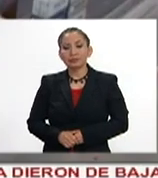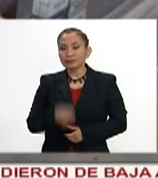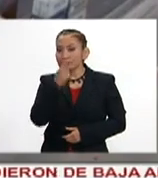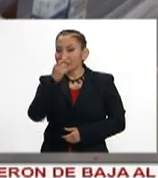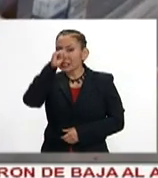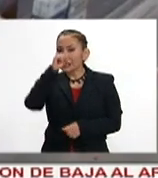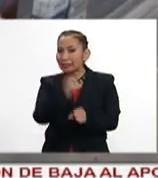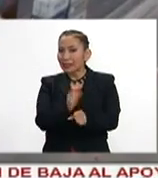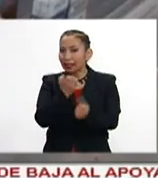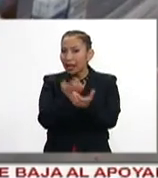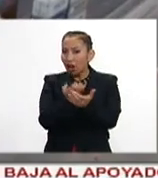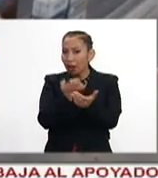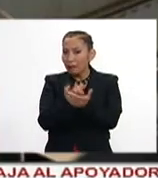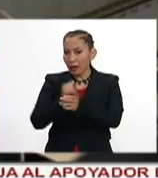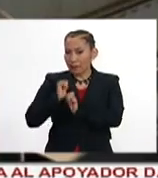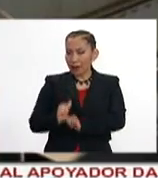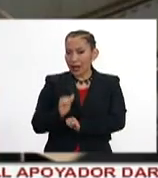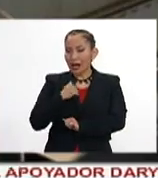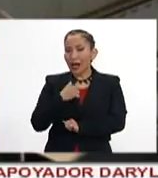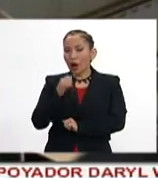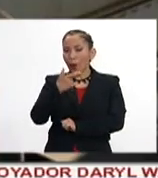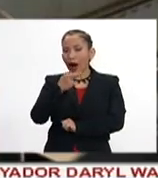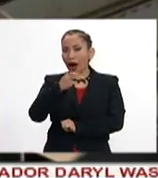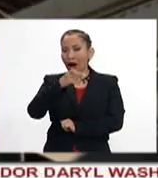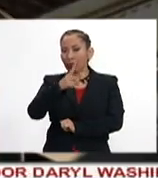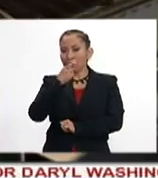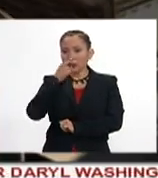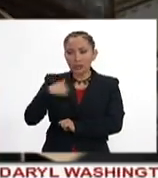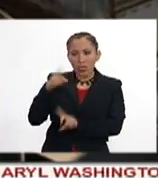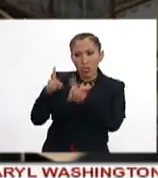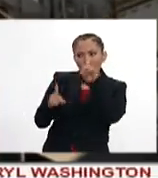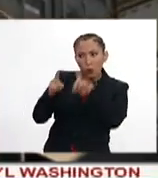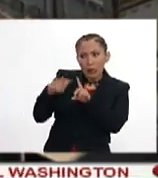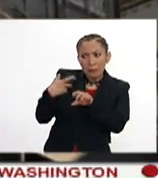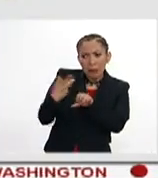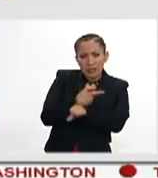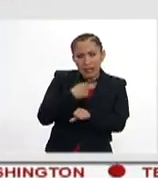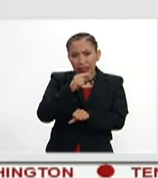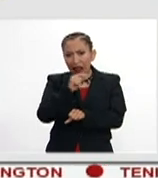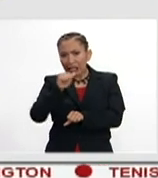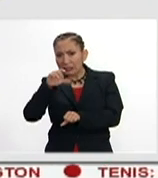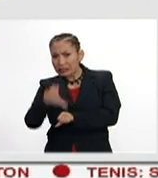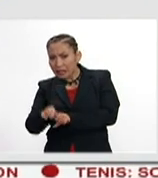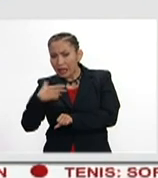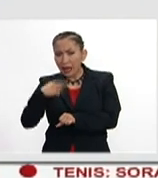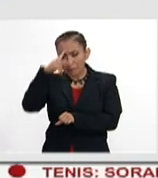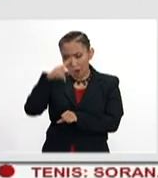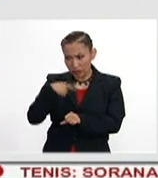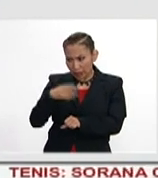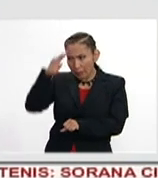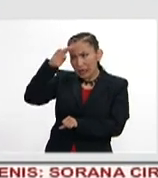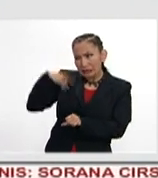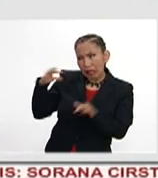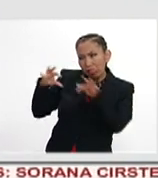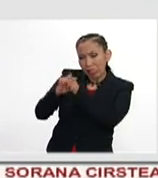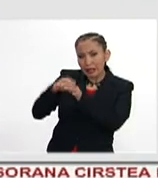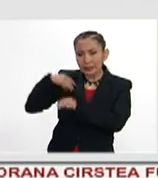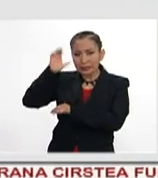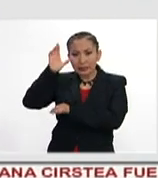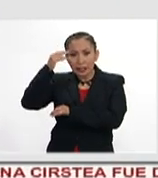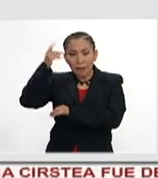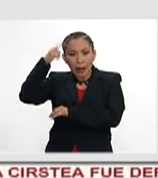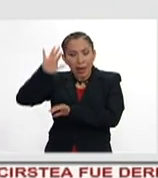Afirma el secretario de Economía, Ildefonso Guajardo, que ante la incertidumbre de la renegociación del Telecán, México ya piensa en China